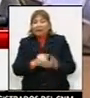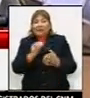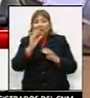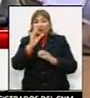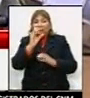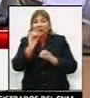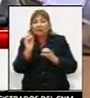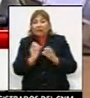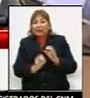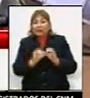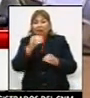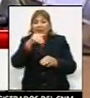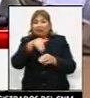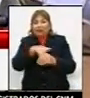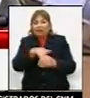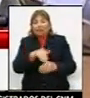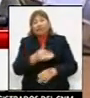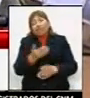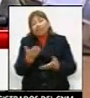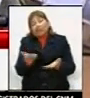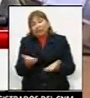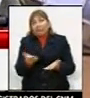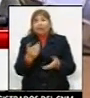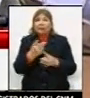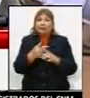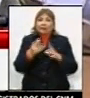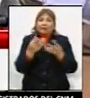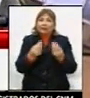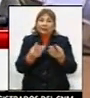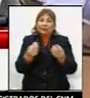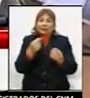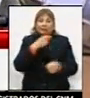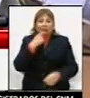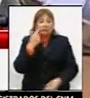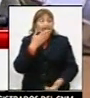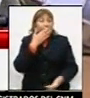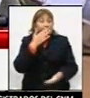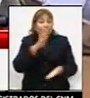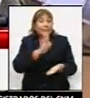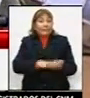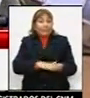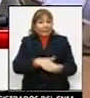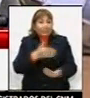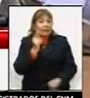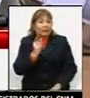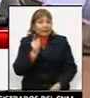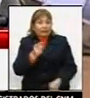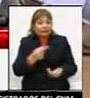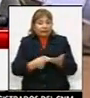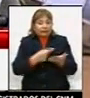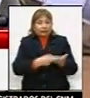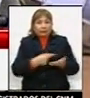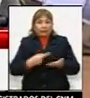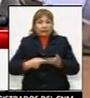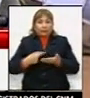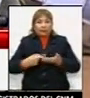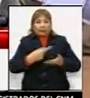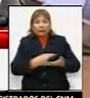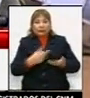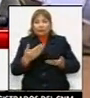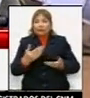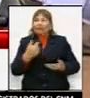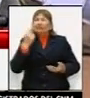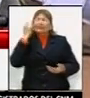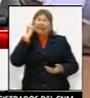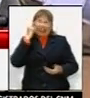porcentaje de votos. Pero muchas veces, y esto es lo malo, repito, de las discusiones de esta naturaleza, es que se cree